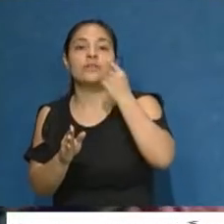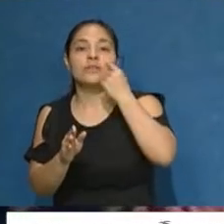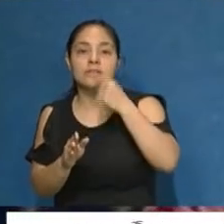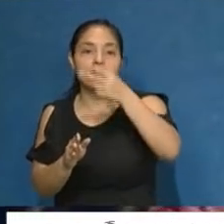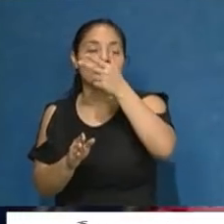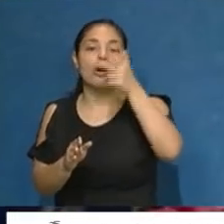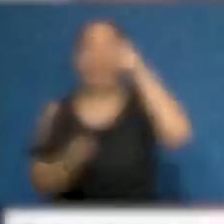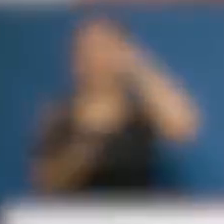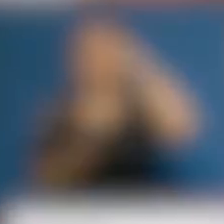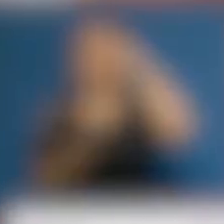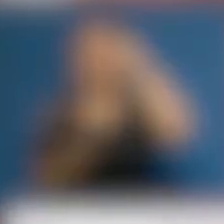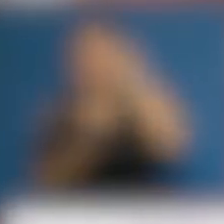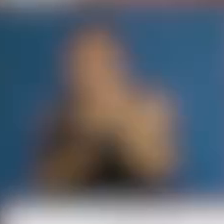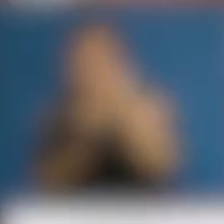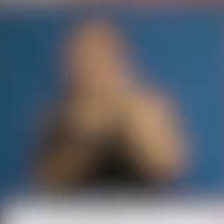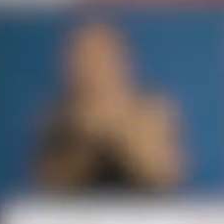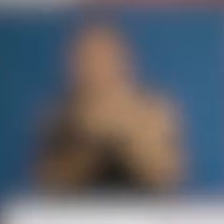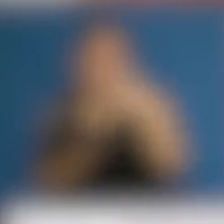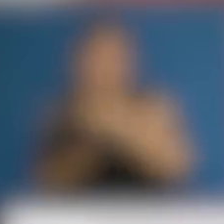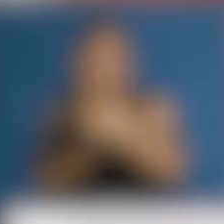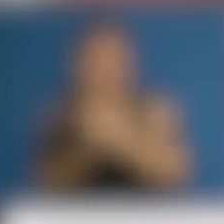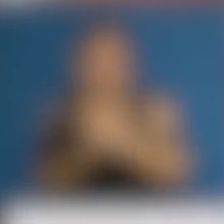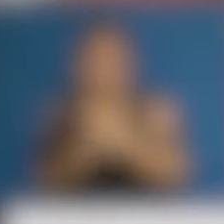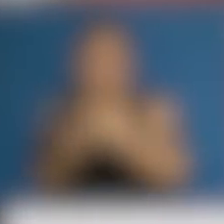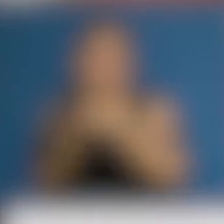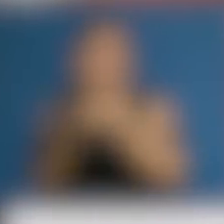días de clases efectivos, al menos es el objetivo que tiene el gobierno escolar para el próximo año.